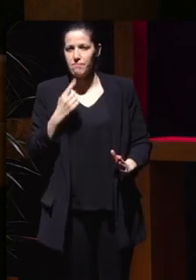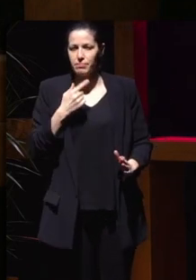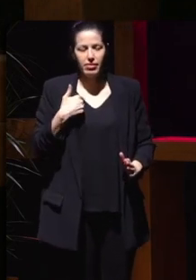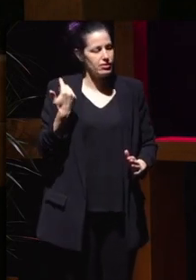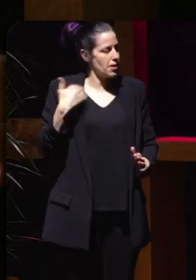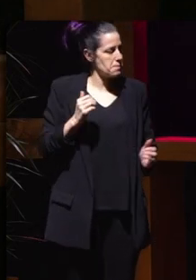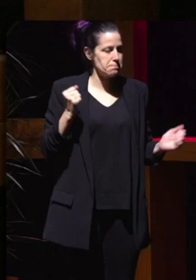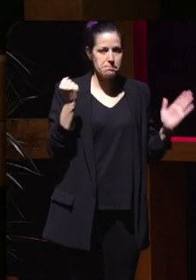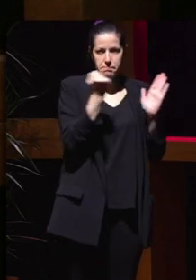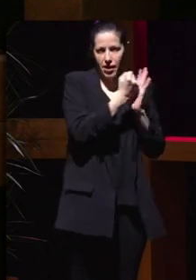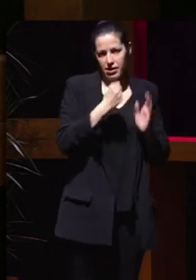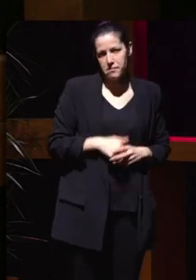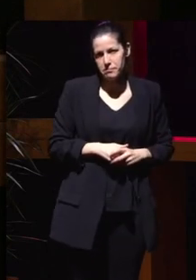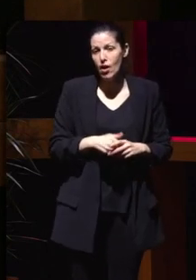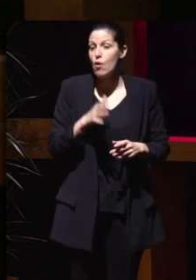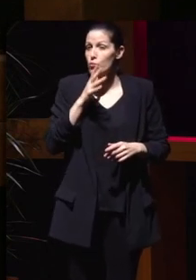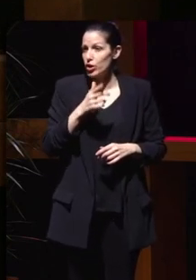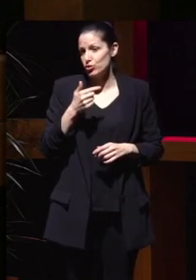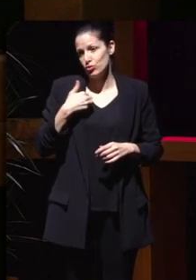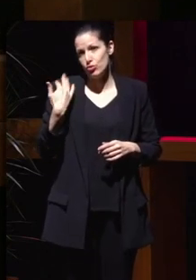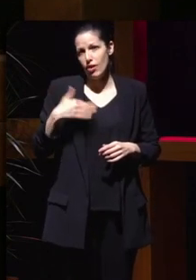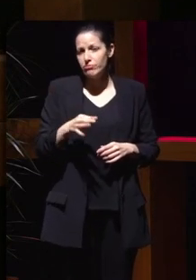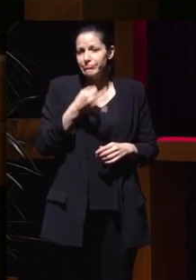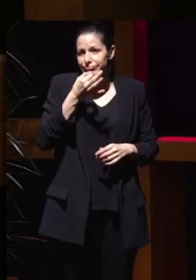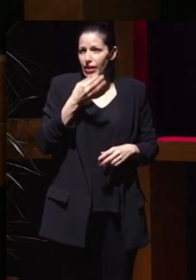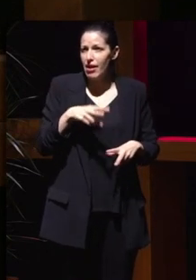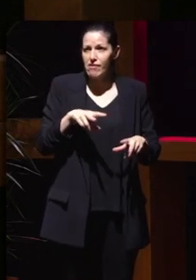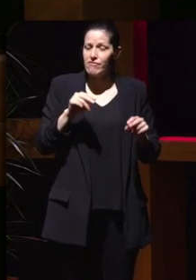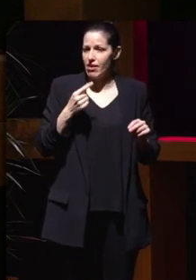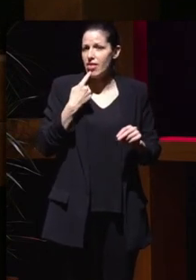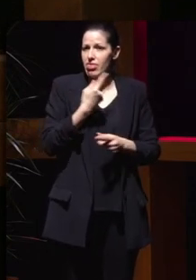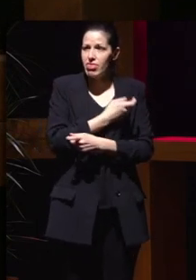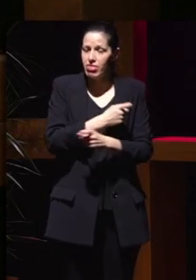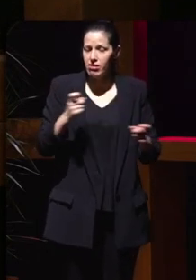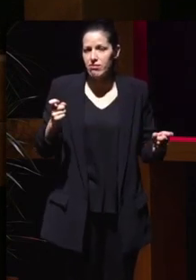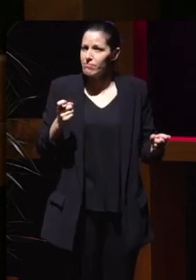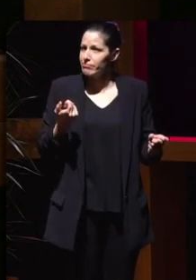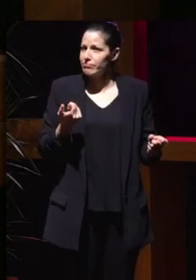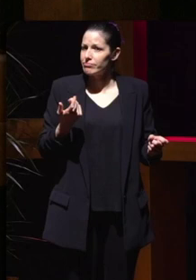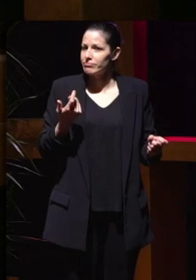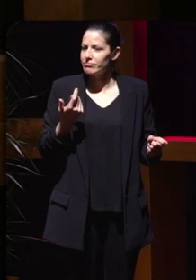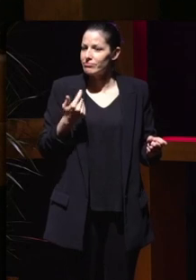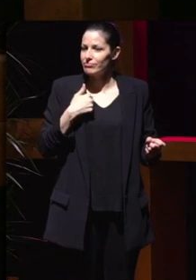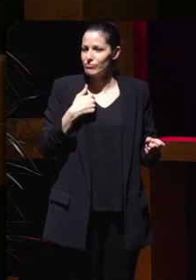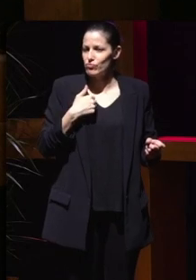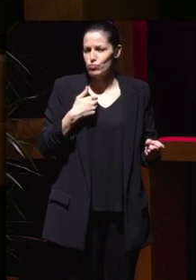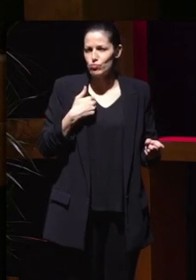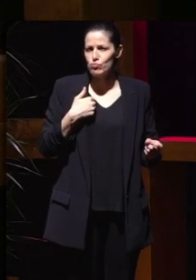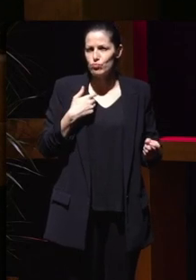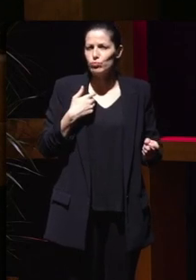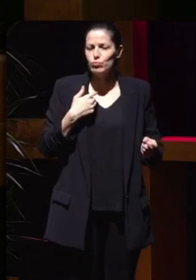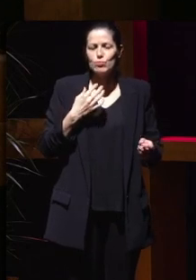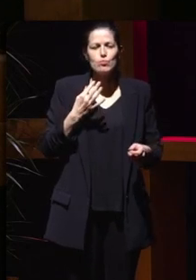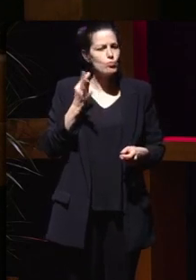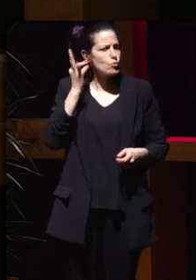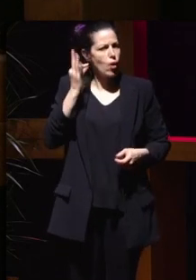el pecho ya diciendo que bueno de ahí que son un amor aguda no Y a